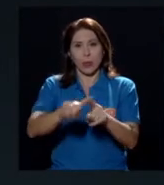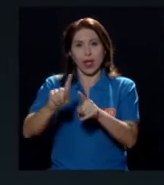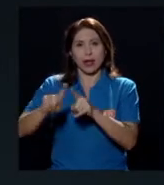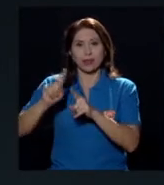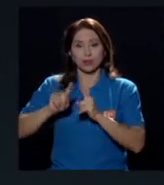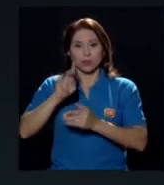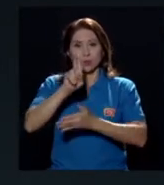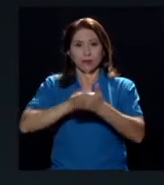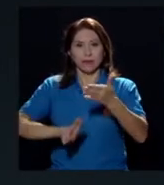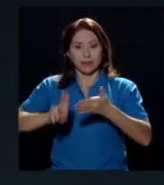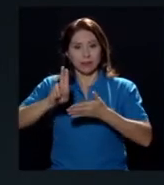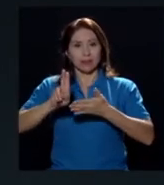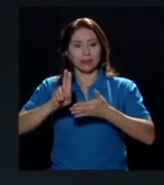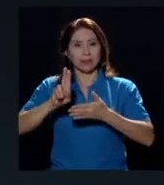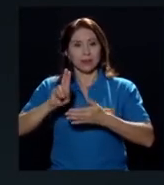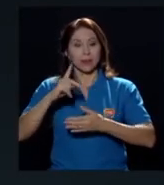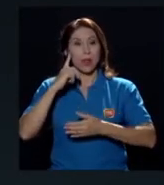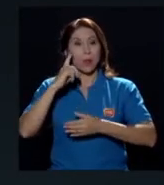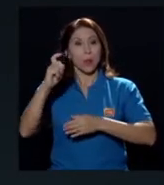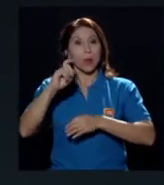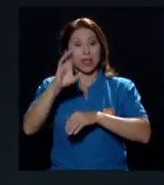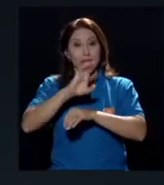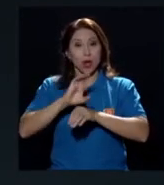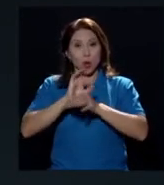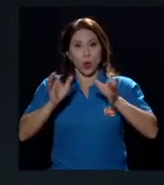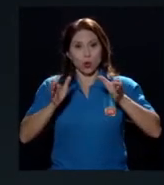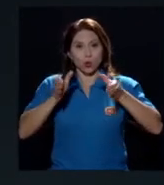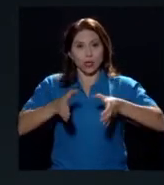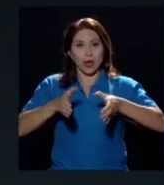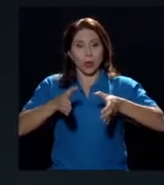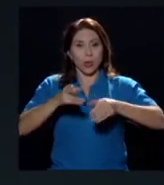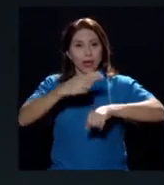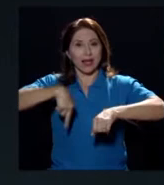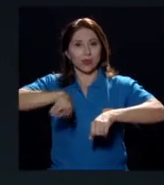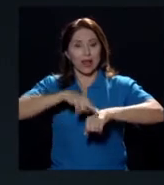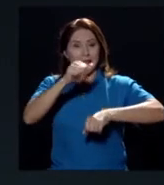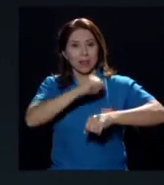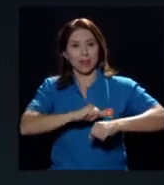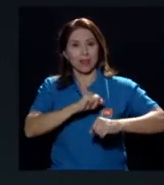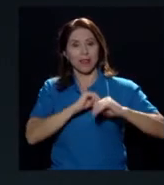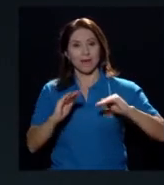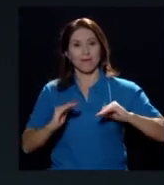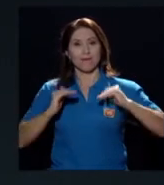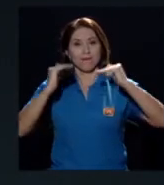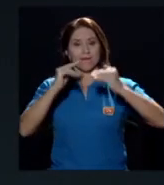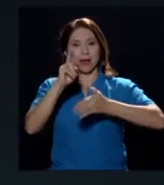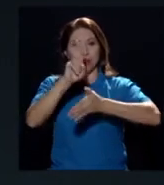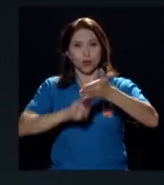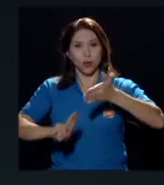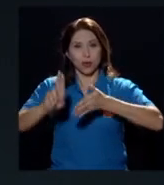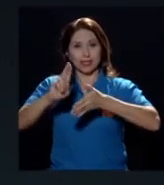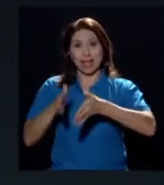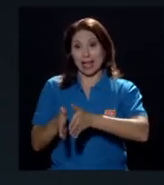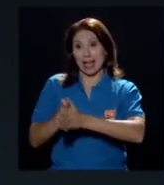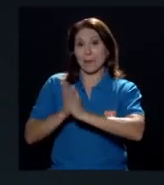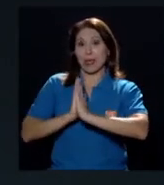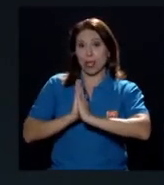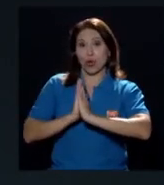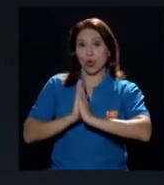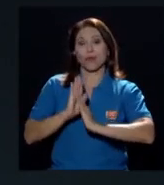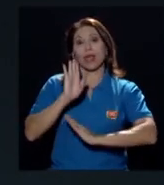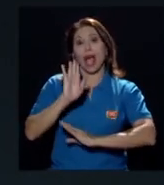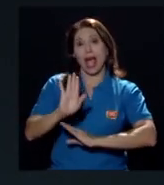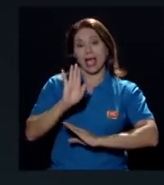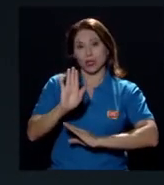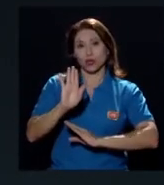universidades, porque el Consejo Nacional de Rectores le pidió a su, en mi opinión, el brazo más ilustre, su brazo